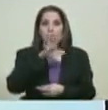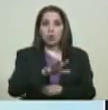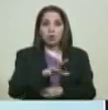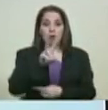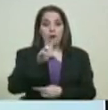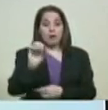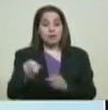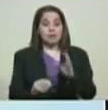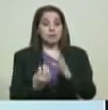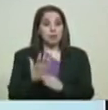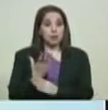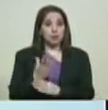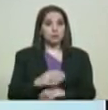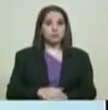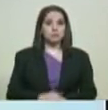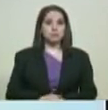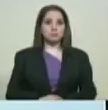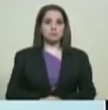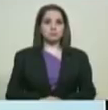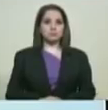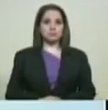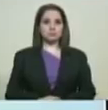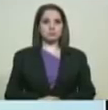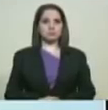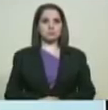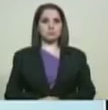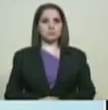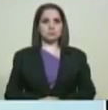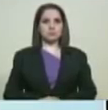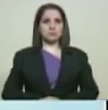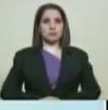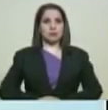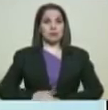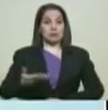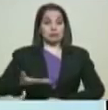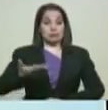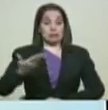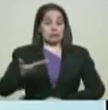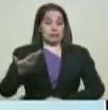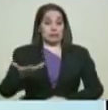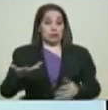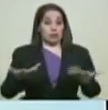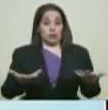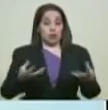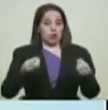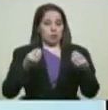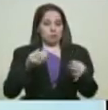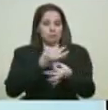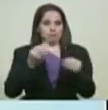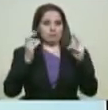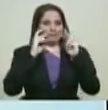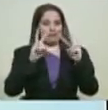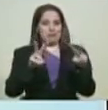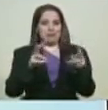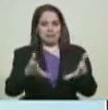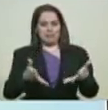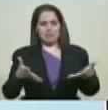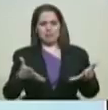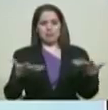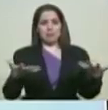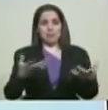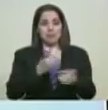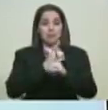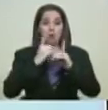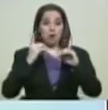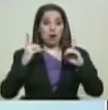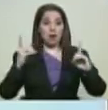20 de mayo. Es inminente una victoria de toda la democracia electoral. Es